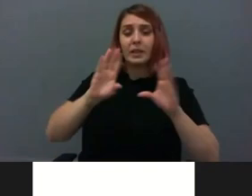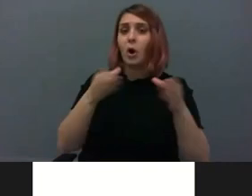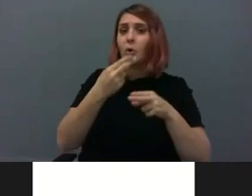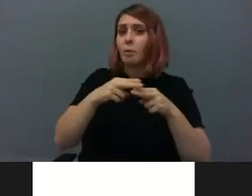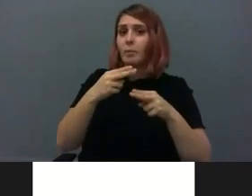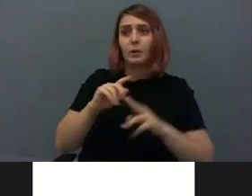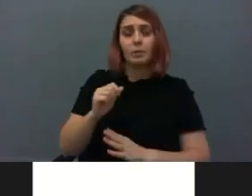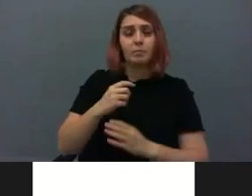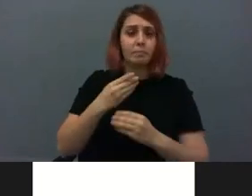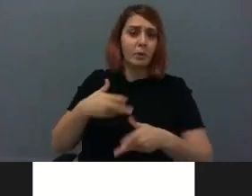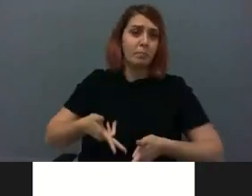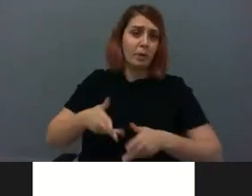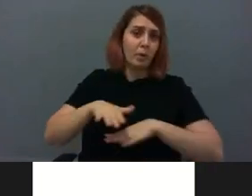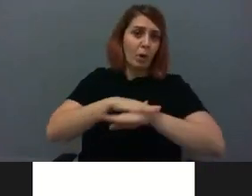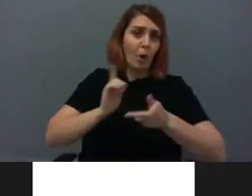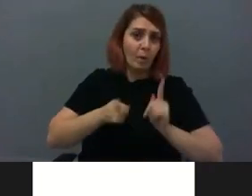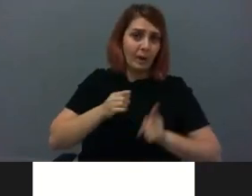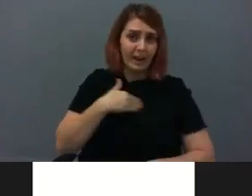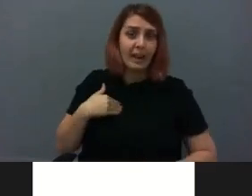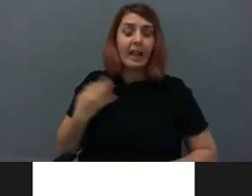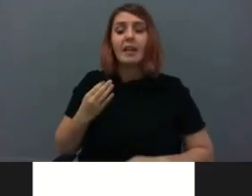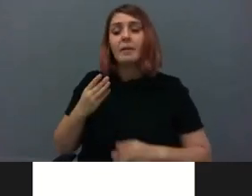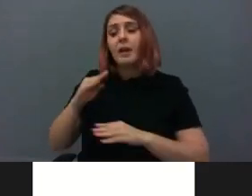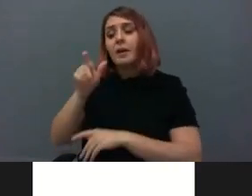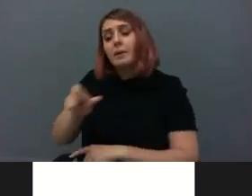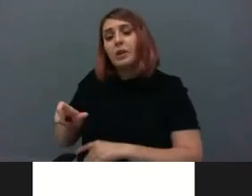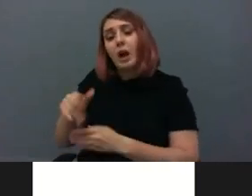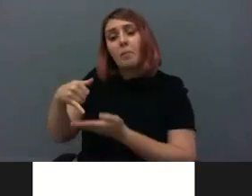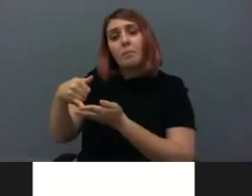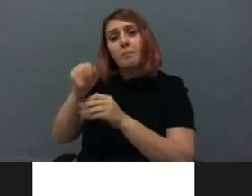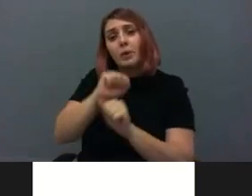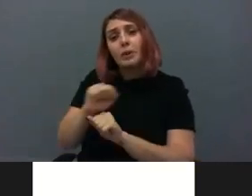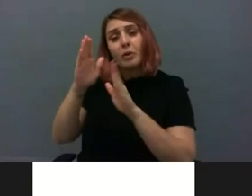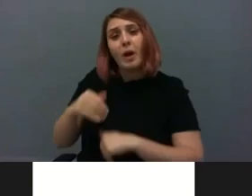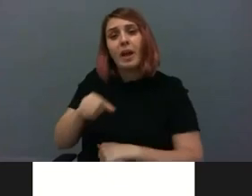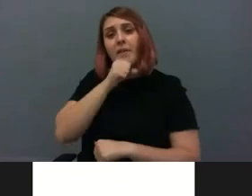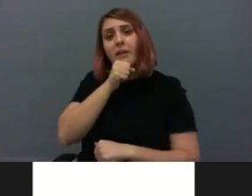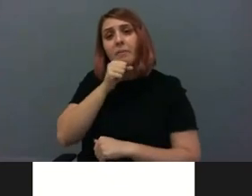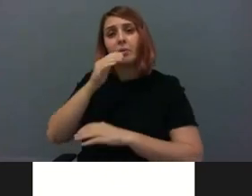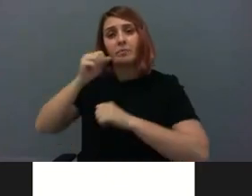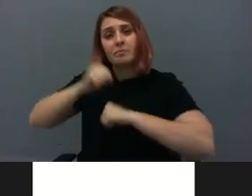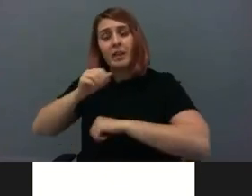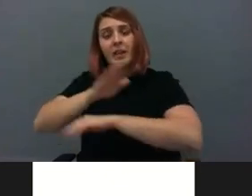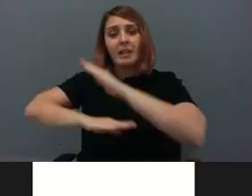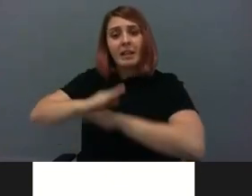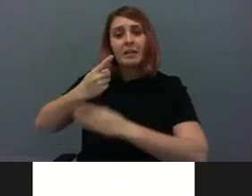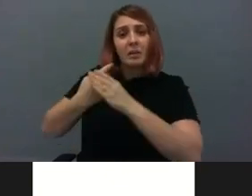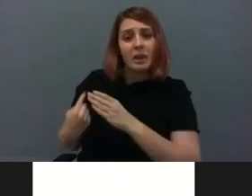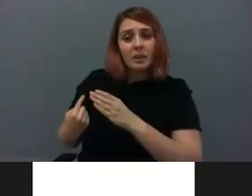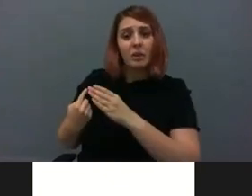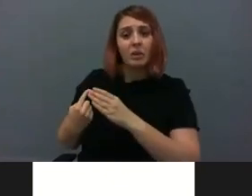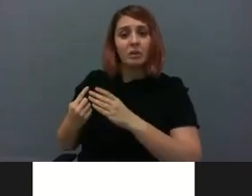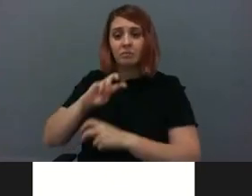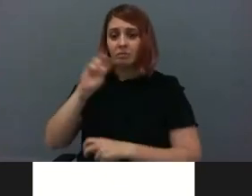el poder. Deberíamos de cuidar de sus ciudadanos más desprotegidos, ancianos, enfermos, discapacitados, riesgos de exclusión, pobreza,